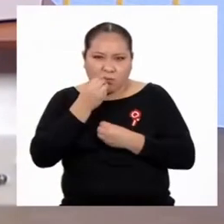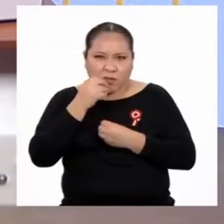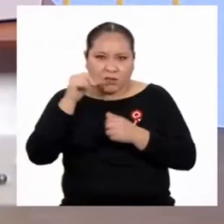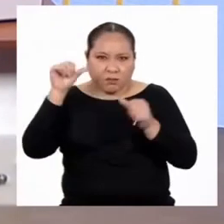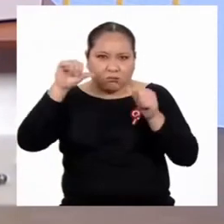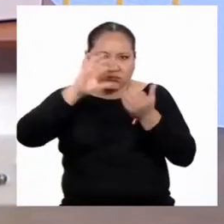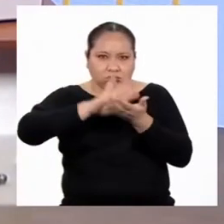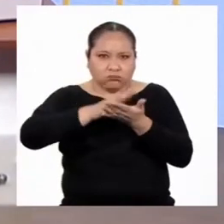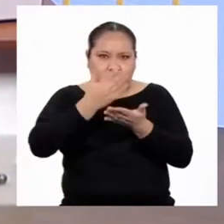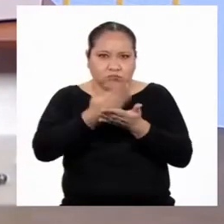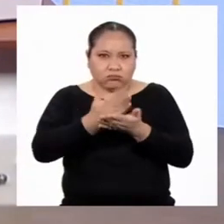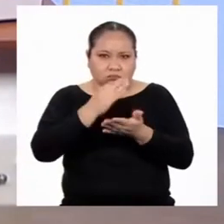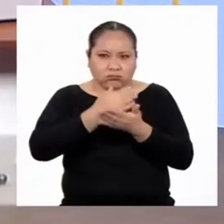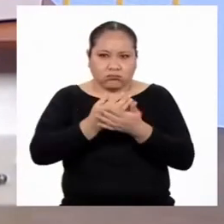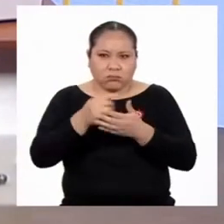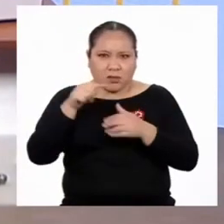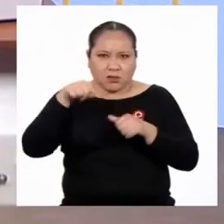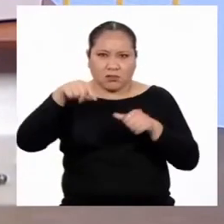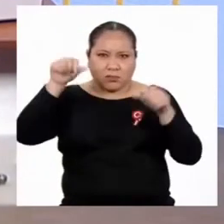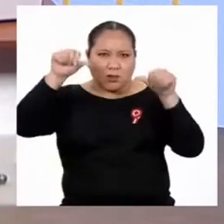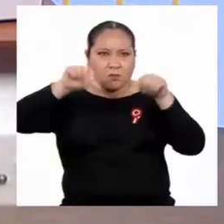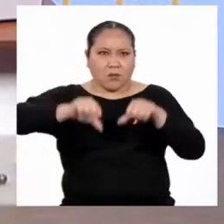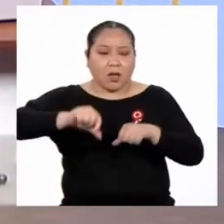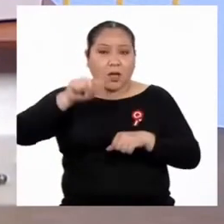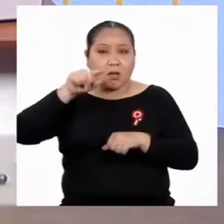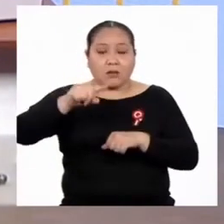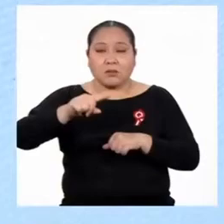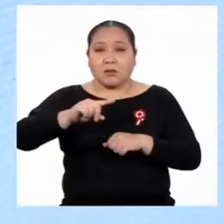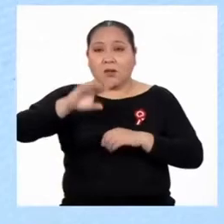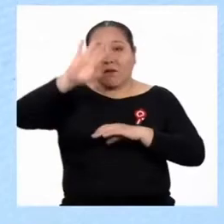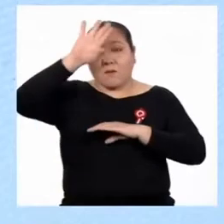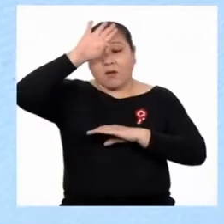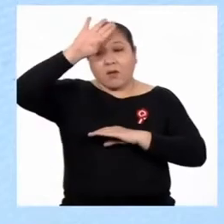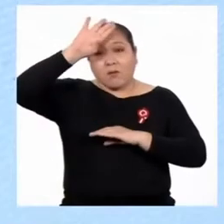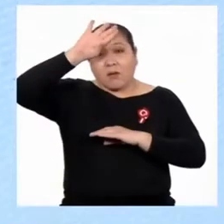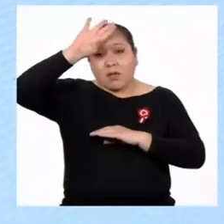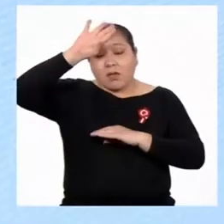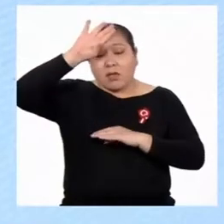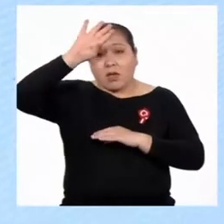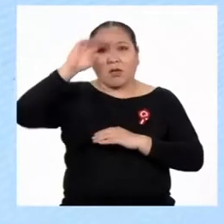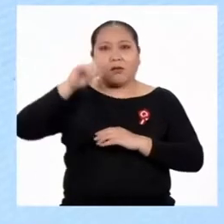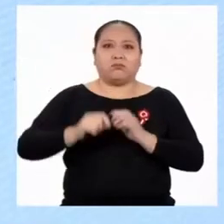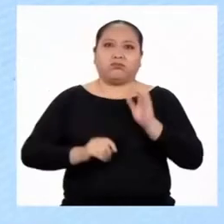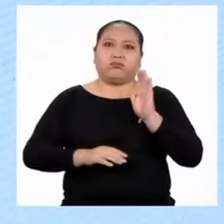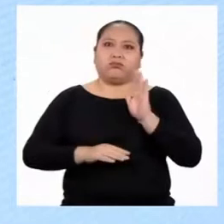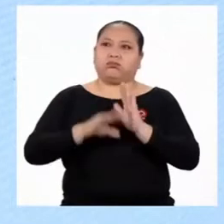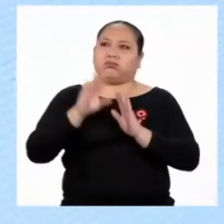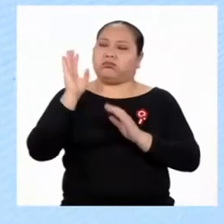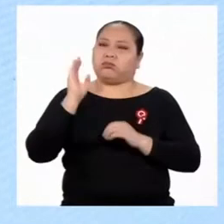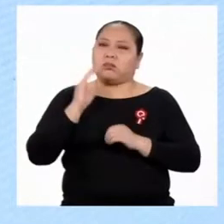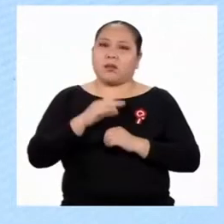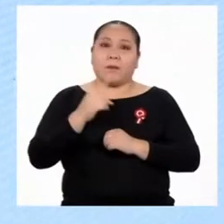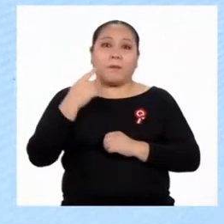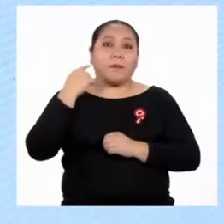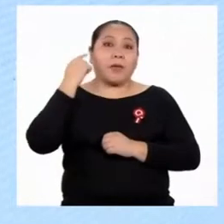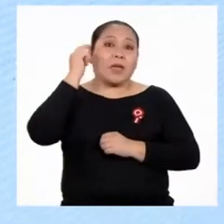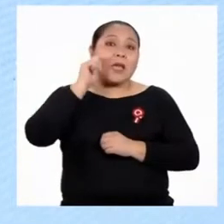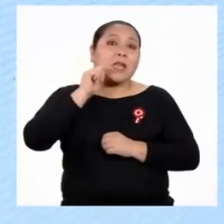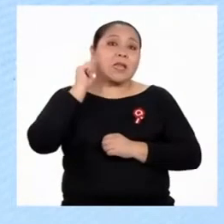Eso puede provocarles enfermedades muy graves. Mi tía